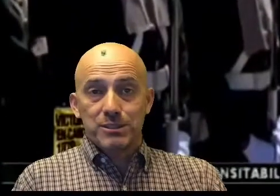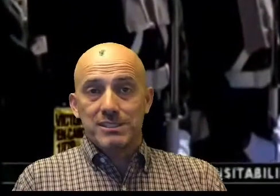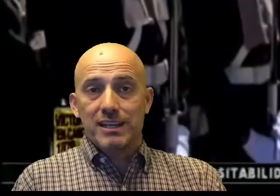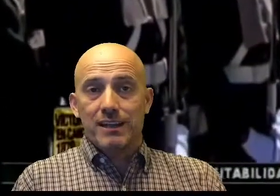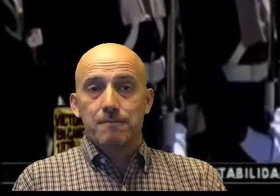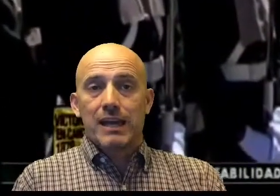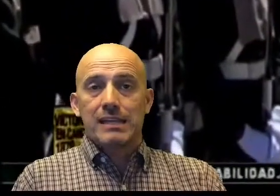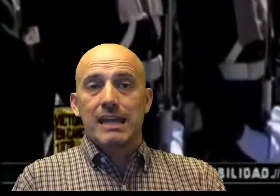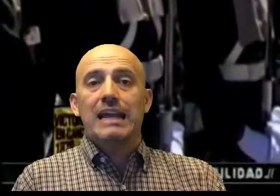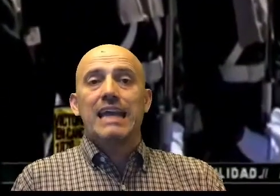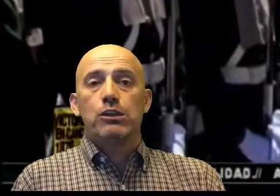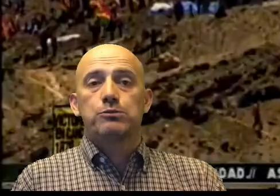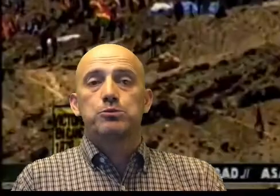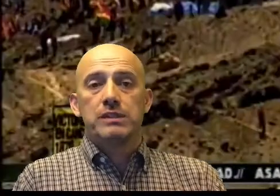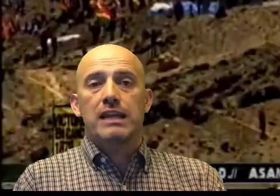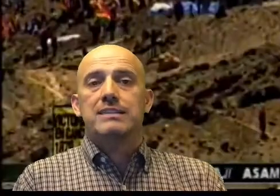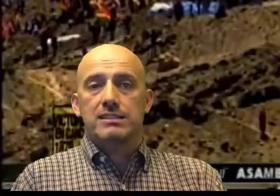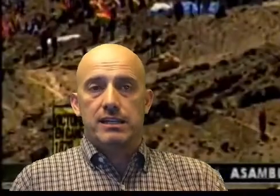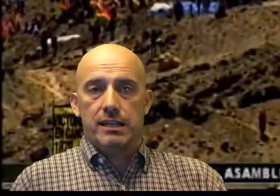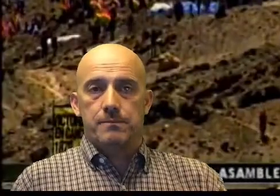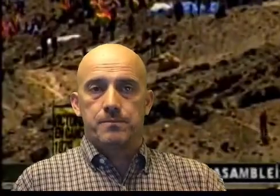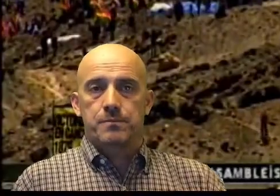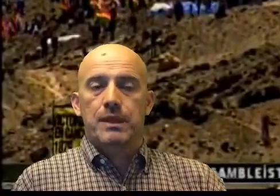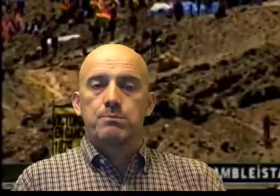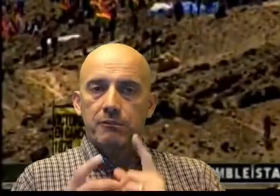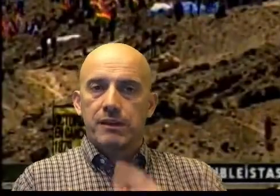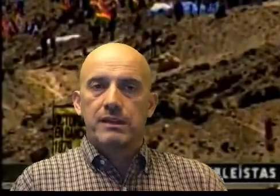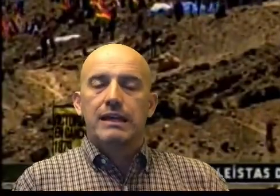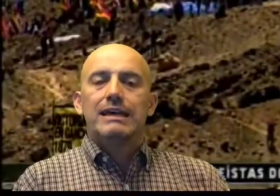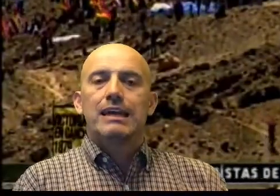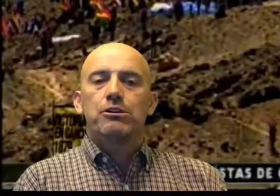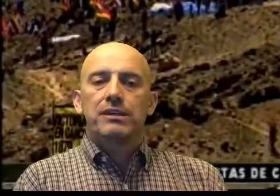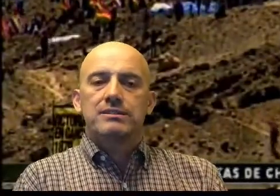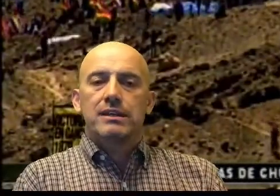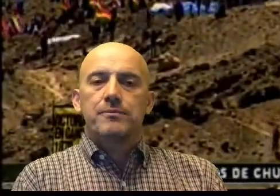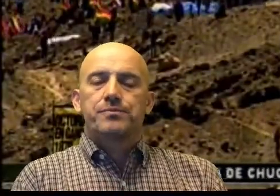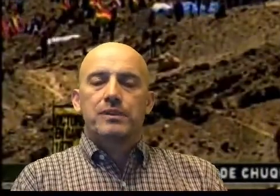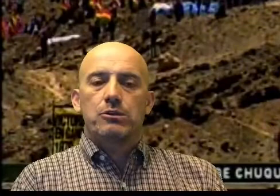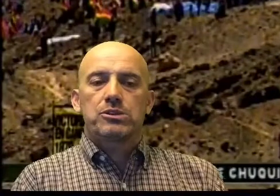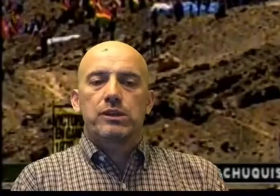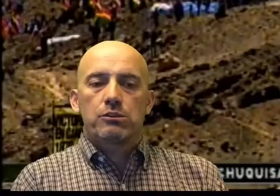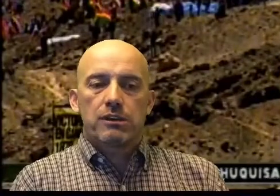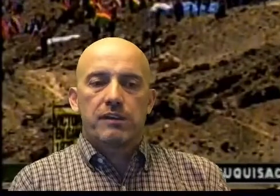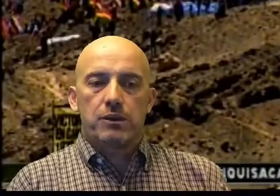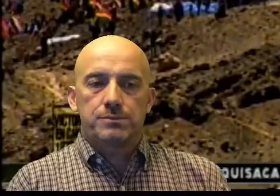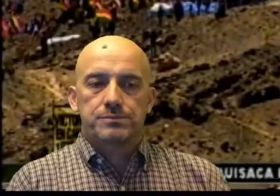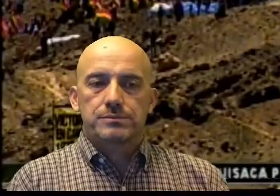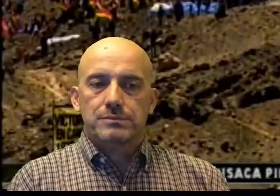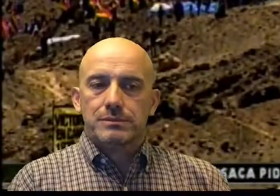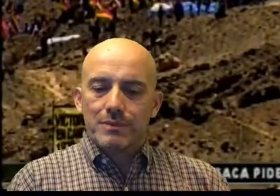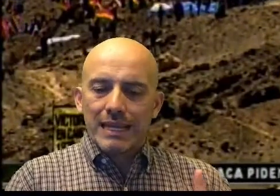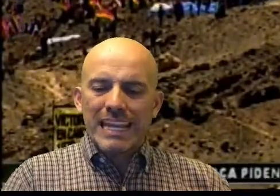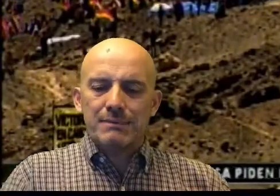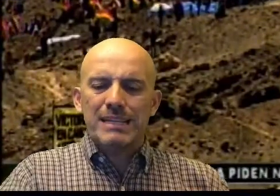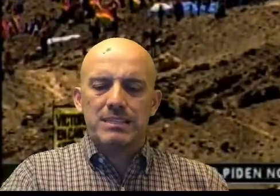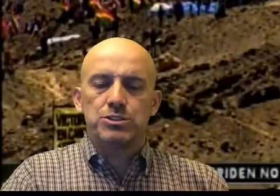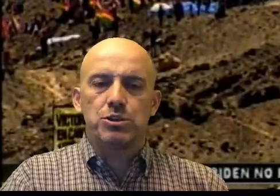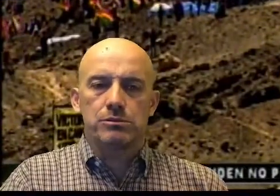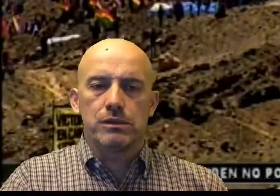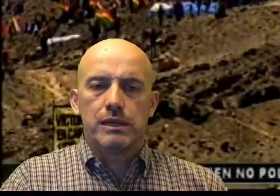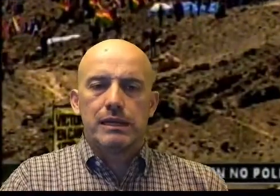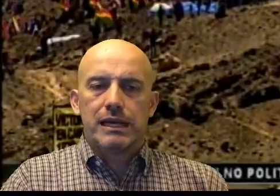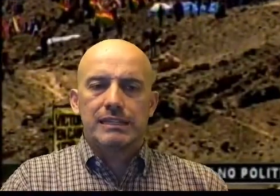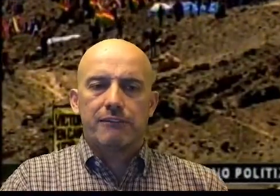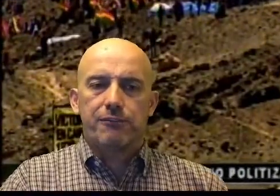estaba en guerra con chile eran aliados funcionales a chile pues bien que nos dice este historiador boliviano le llama la